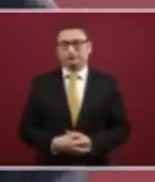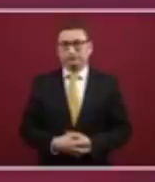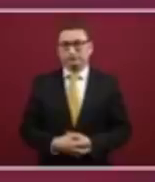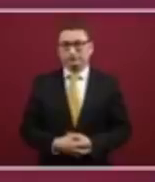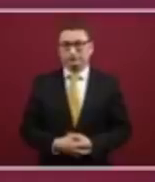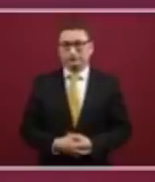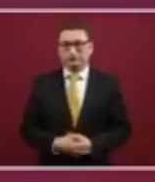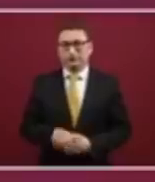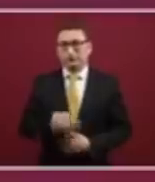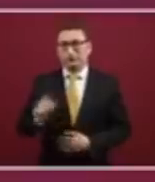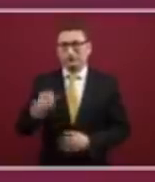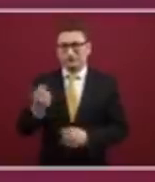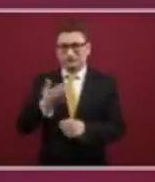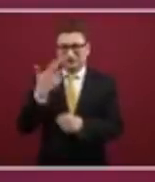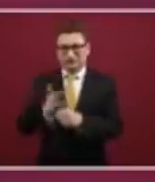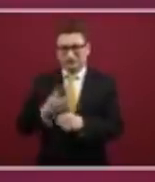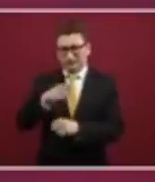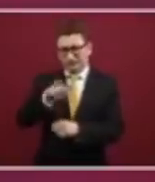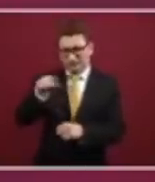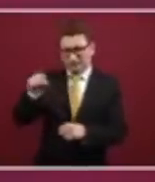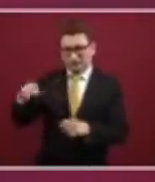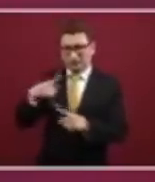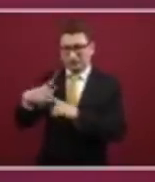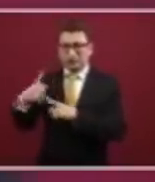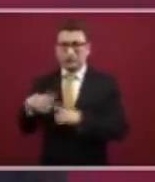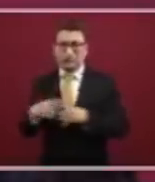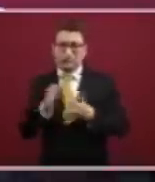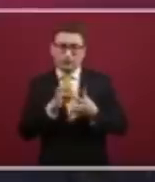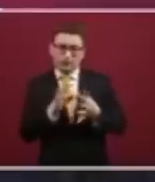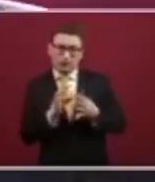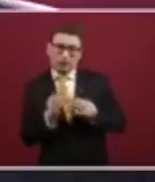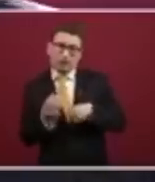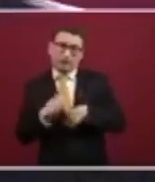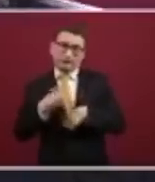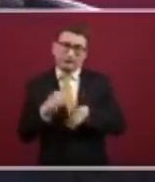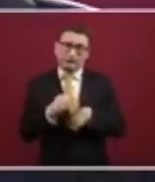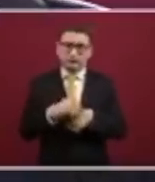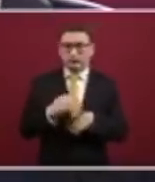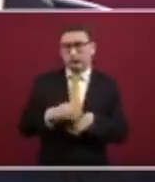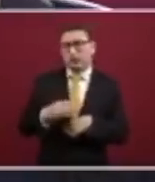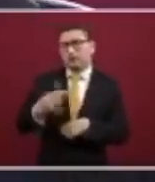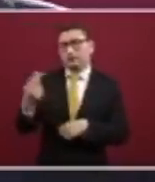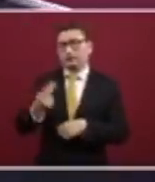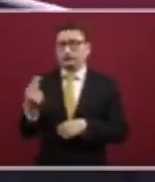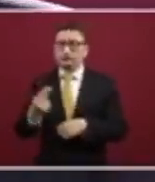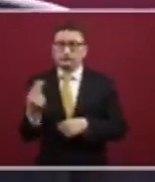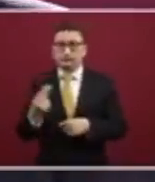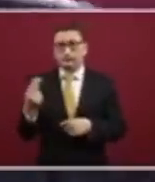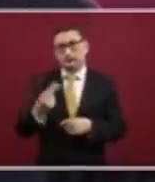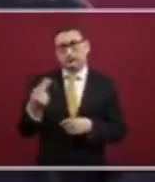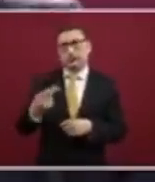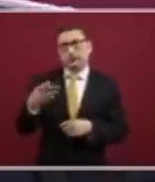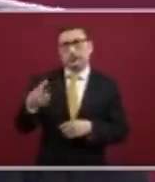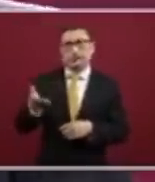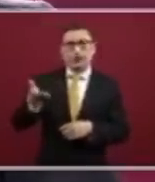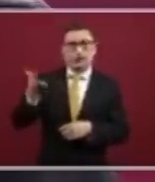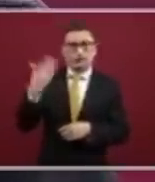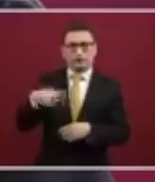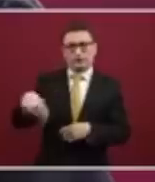todos los secretarios o la mayoría justifica que necesita tener los delegados, como era